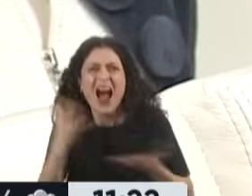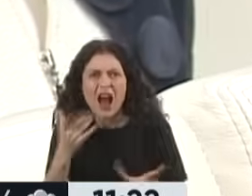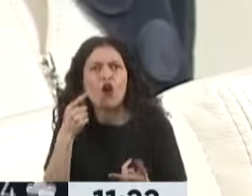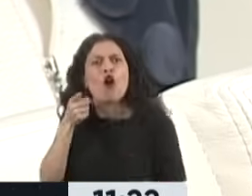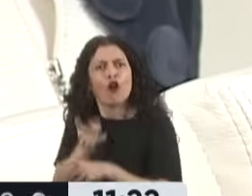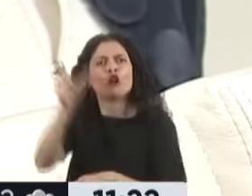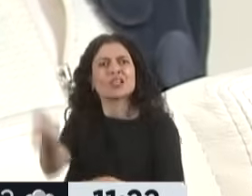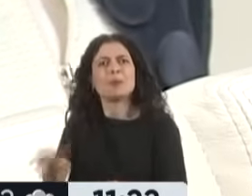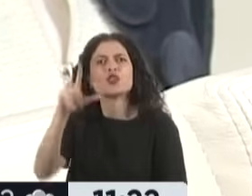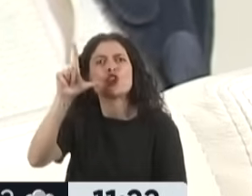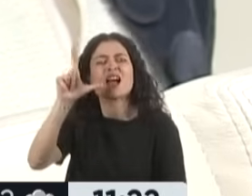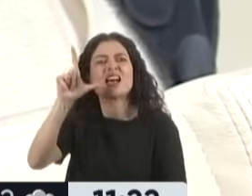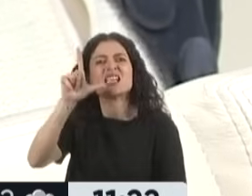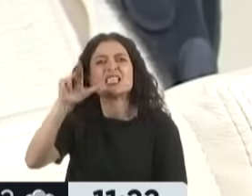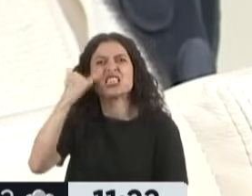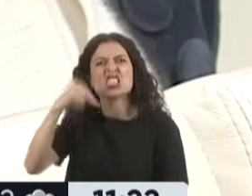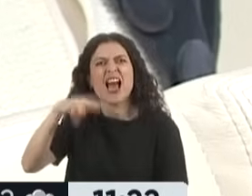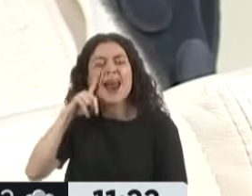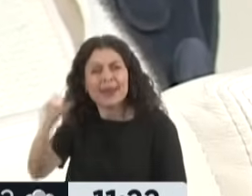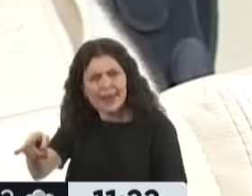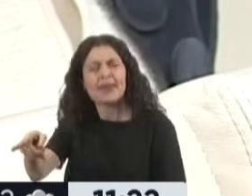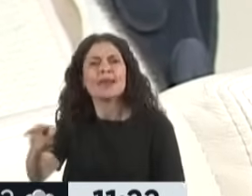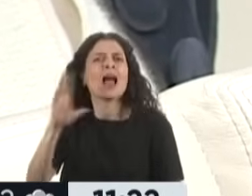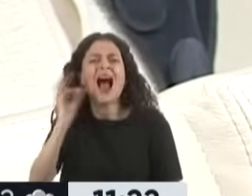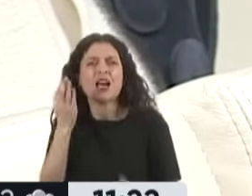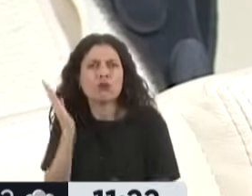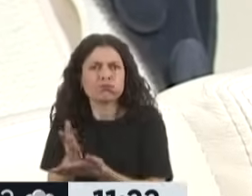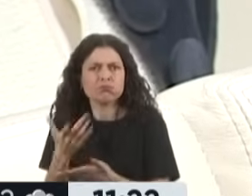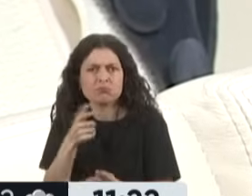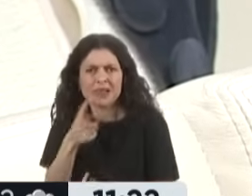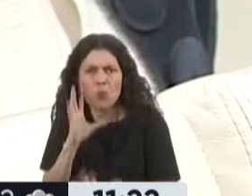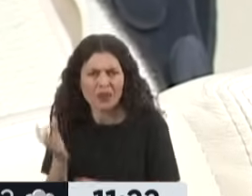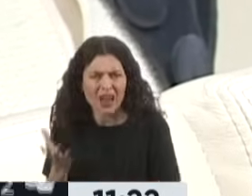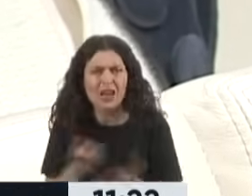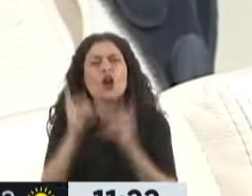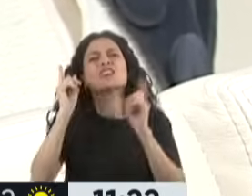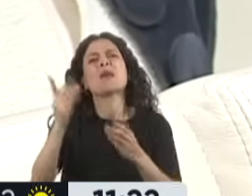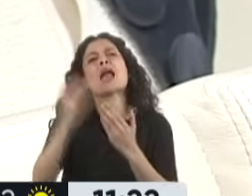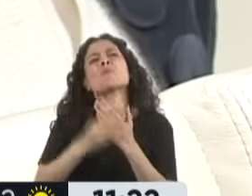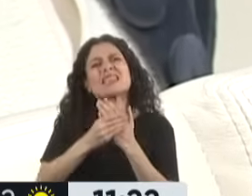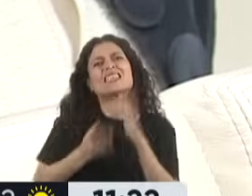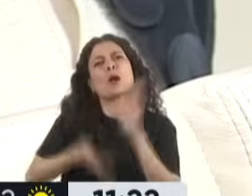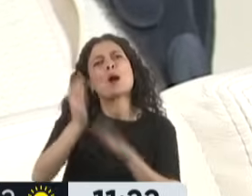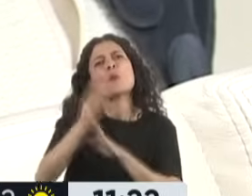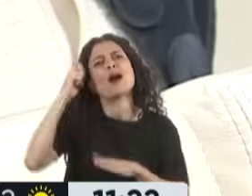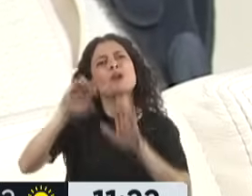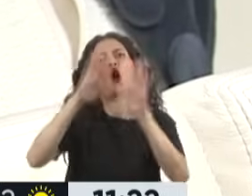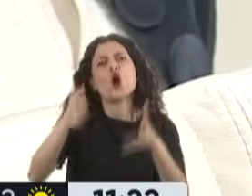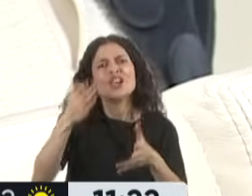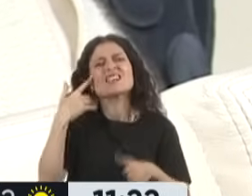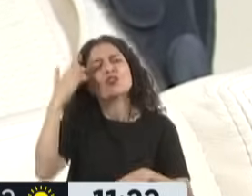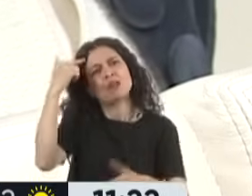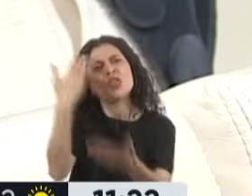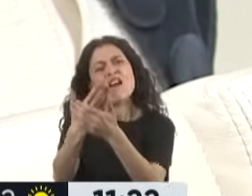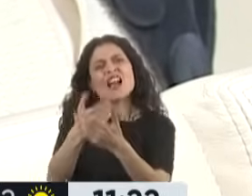Federal que insta a evaluar su conducta. Y muy cortito, si la ministra tiene pensado asistir al Congreso esta semana a responder preguntas sobre